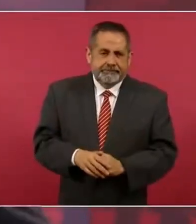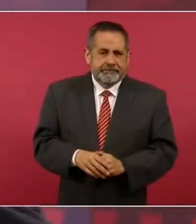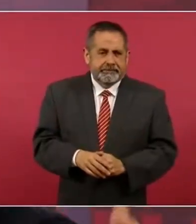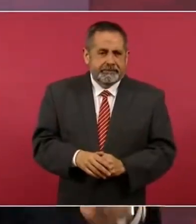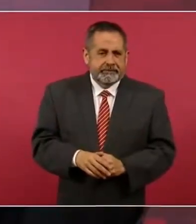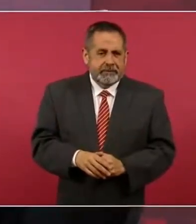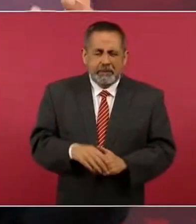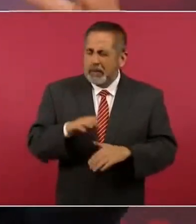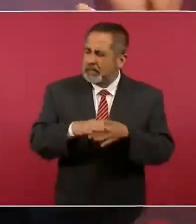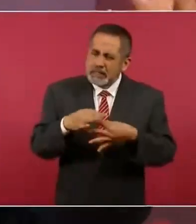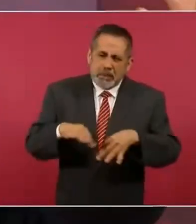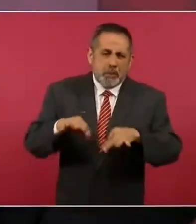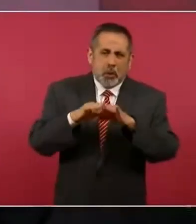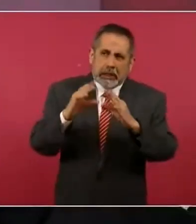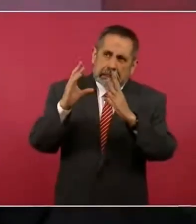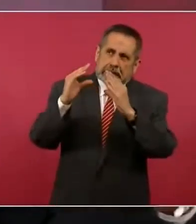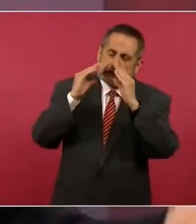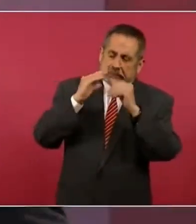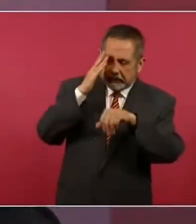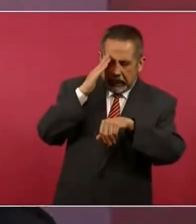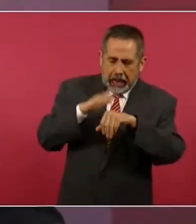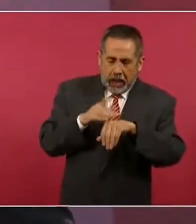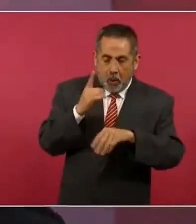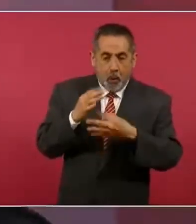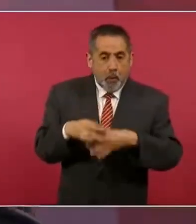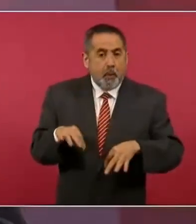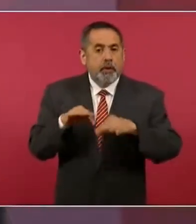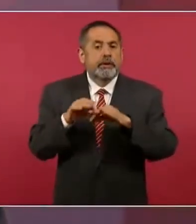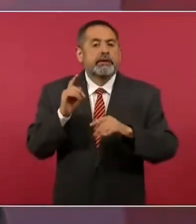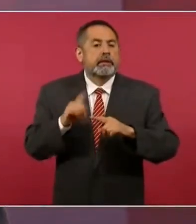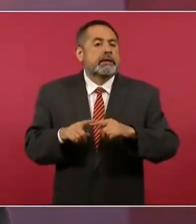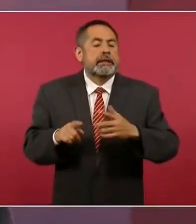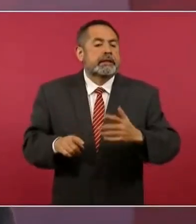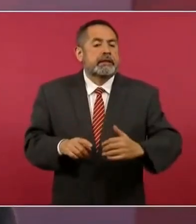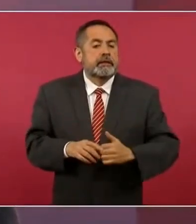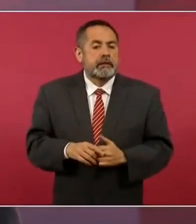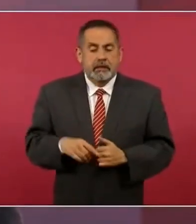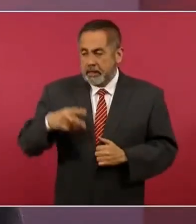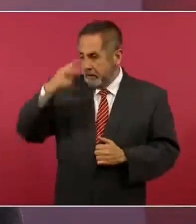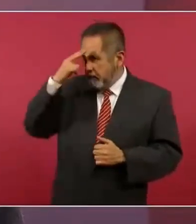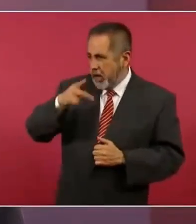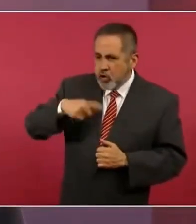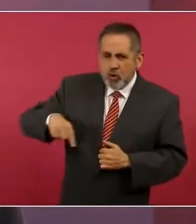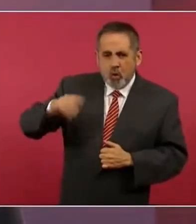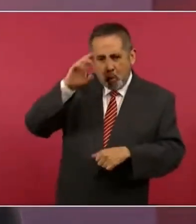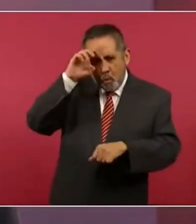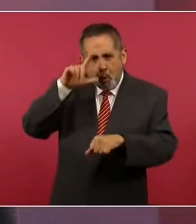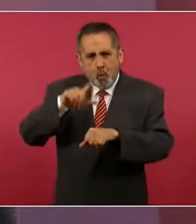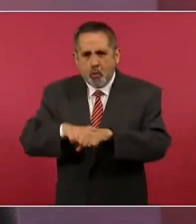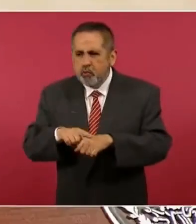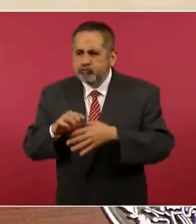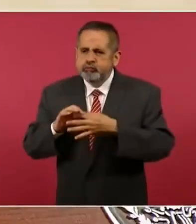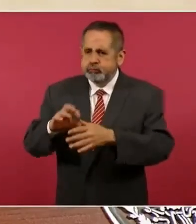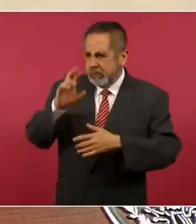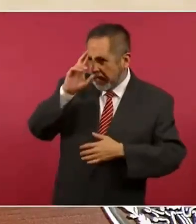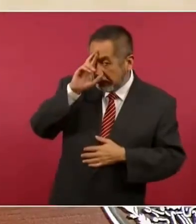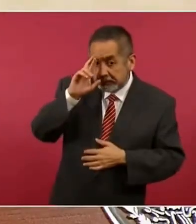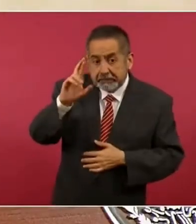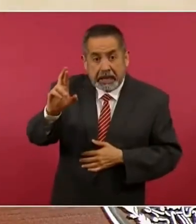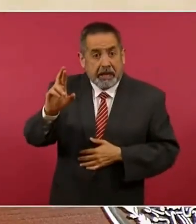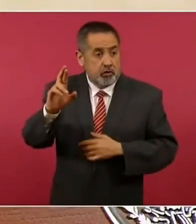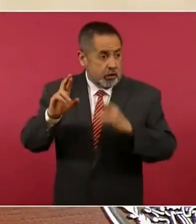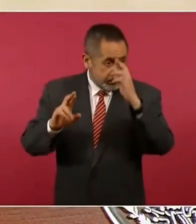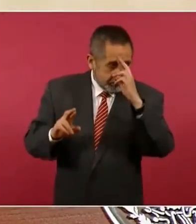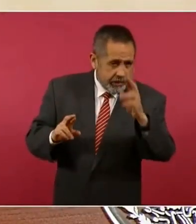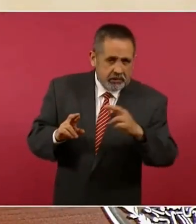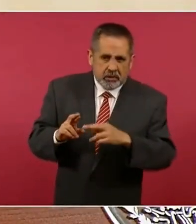¿Qué es lo más importante de México? Sus culturas, el respeto,